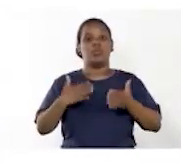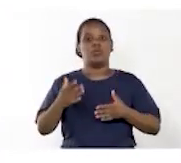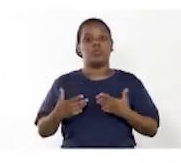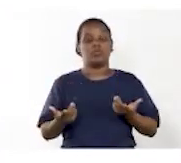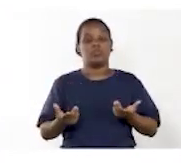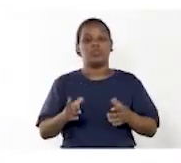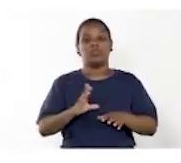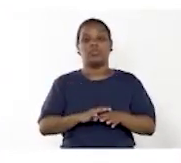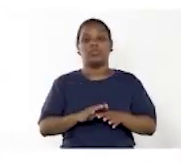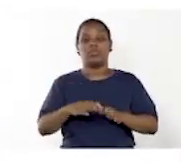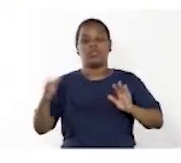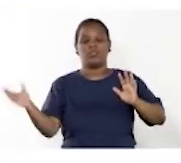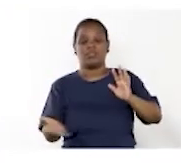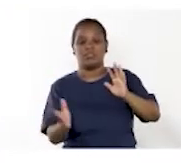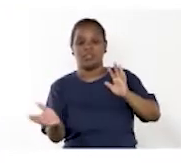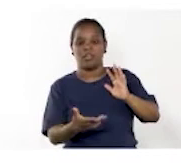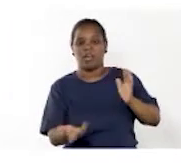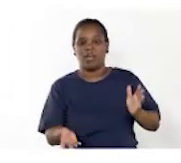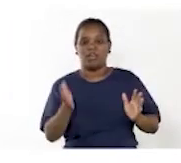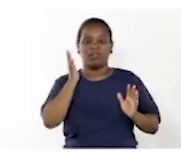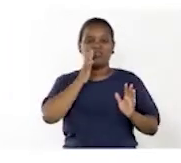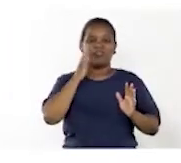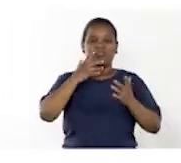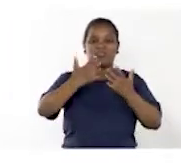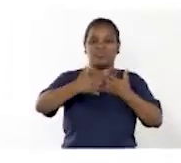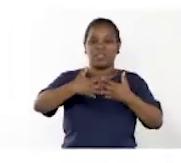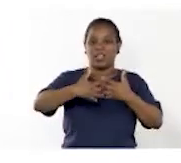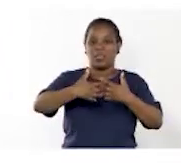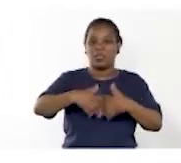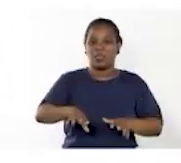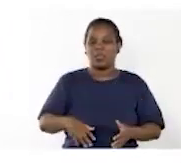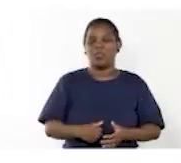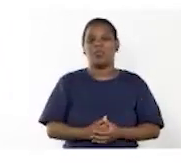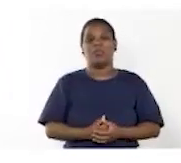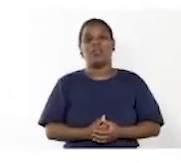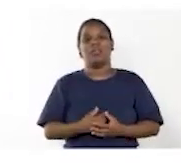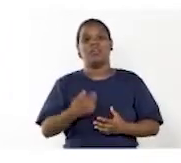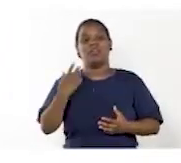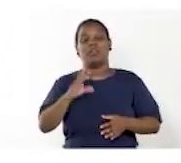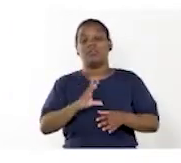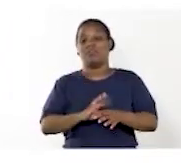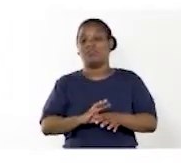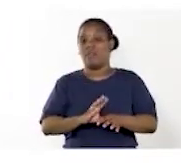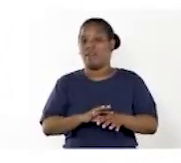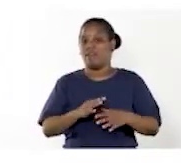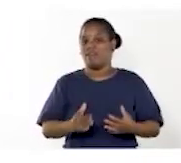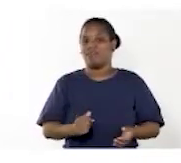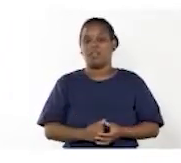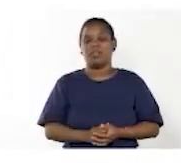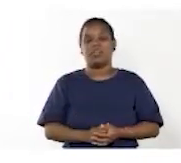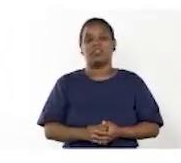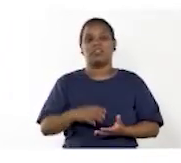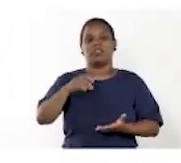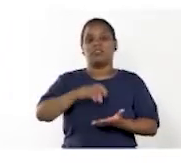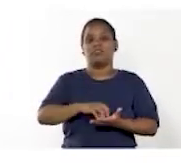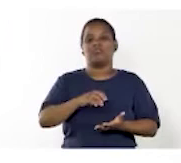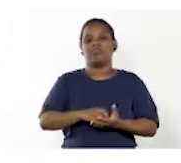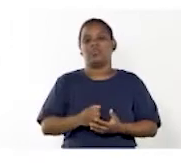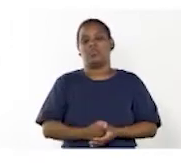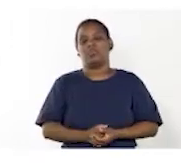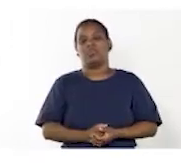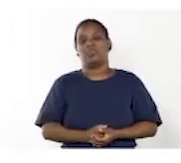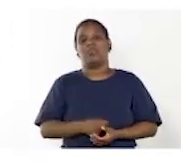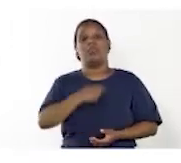bosque, contaminación de industria y otros procesos que afectan sencillamente la localidad.